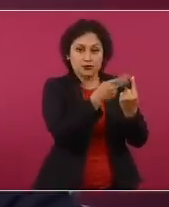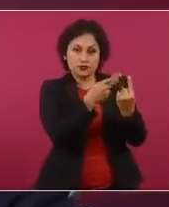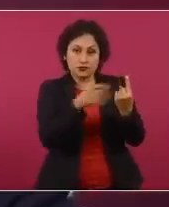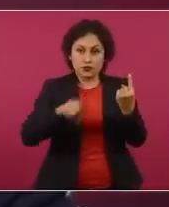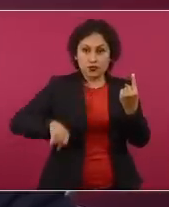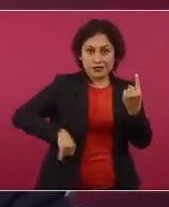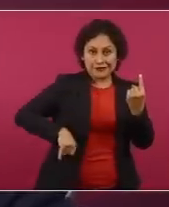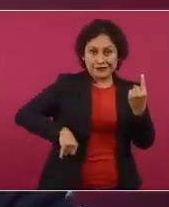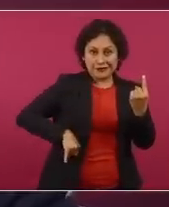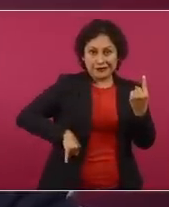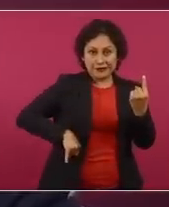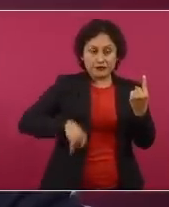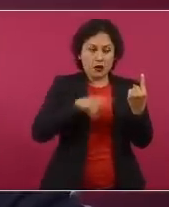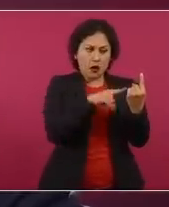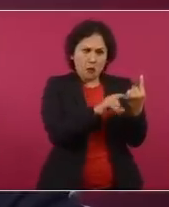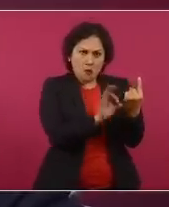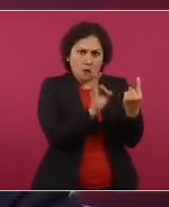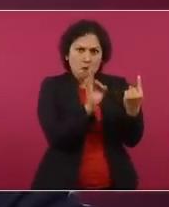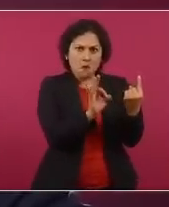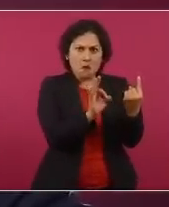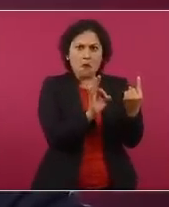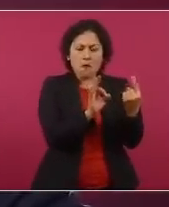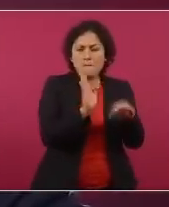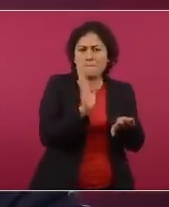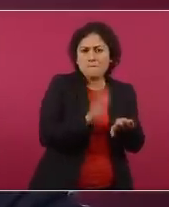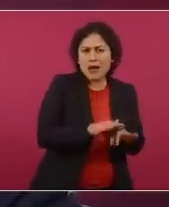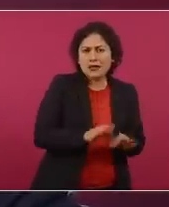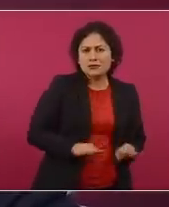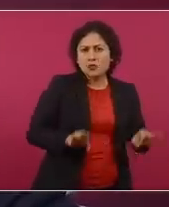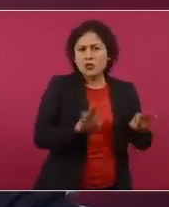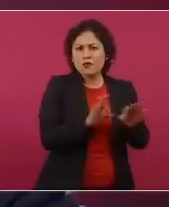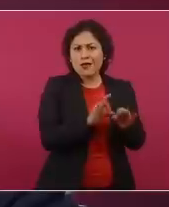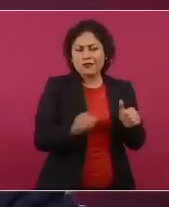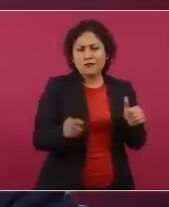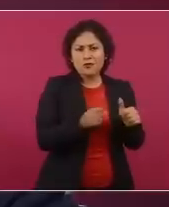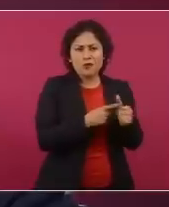por encima del interés público.